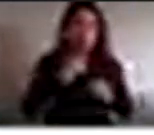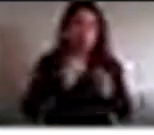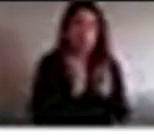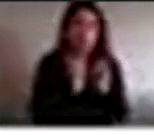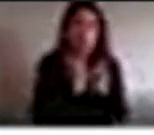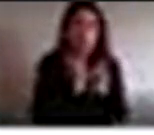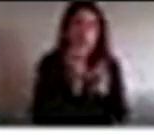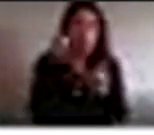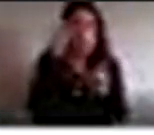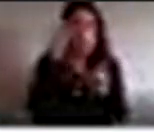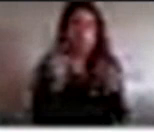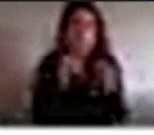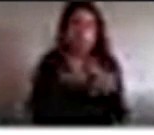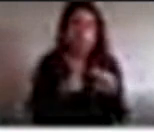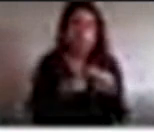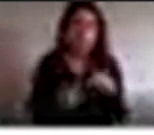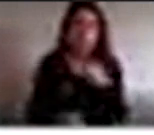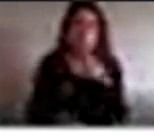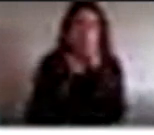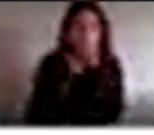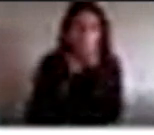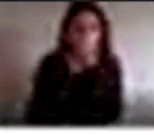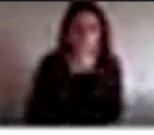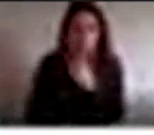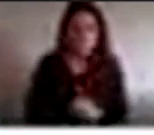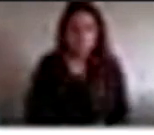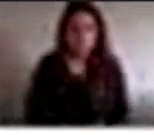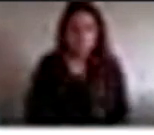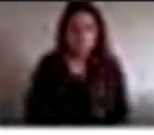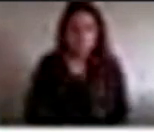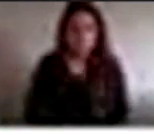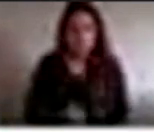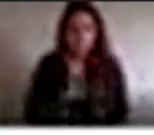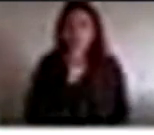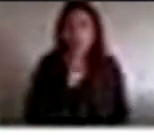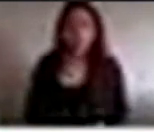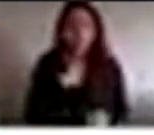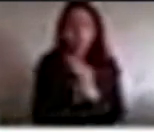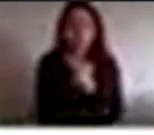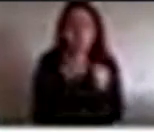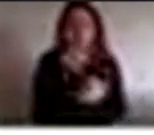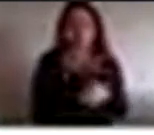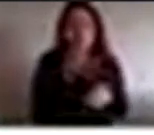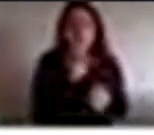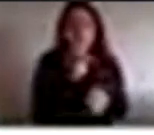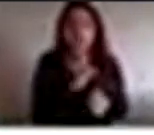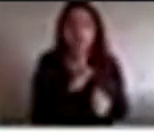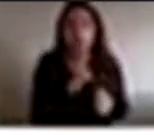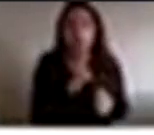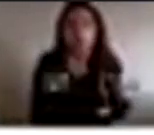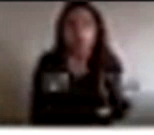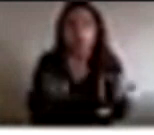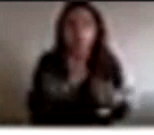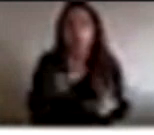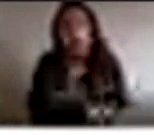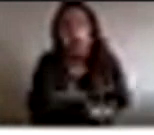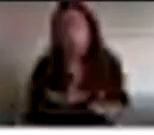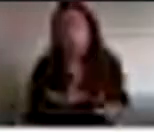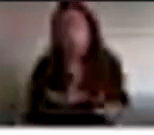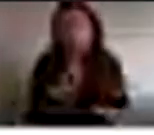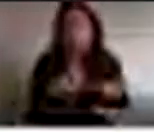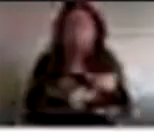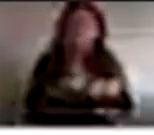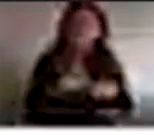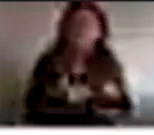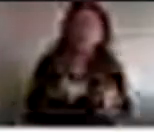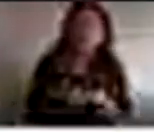nada. Mira, aún no puedo adelantar cómo la Dirección del Trabajo va a llevar a cabo este proceso. Lo que sí les puedo señalar